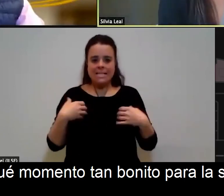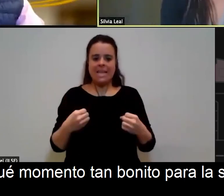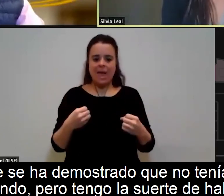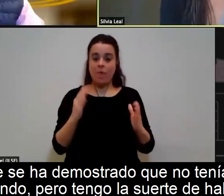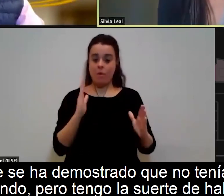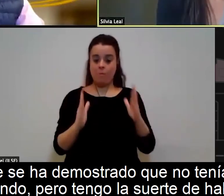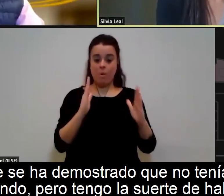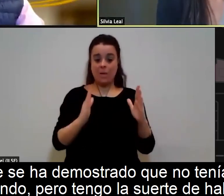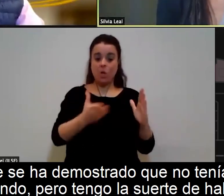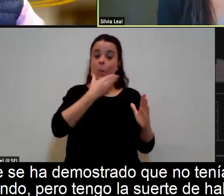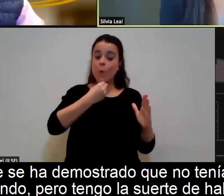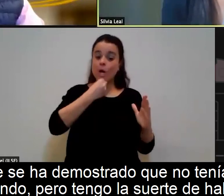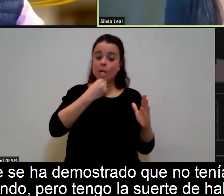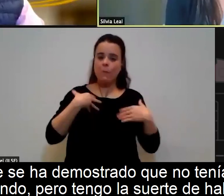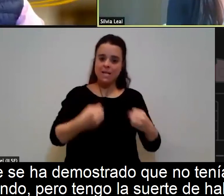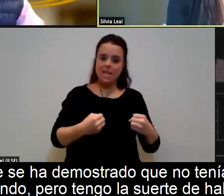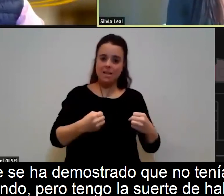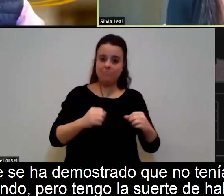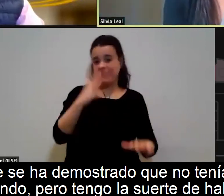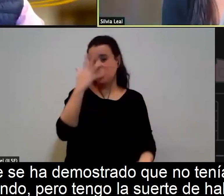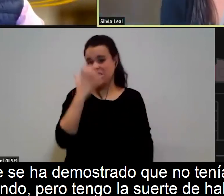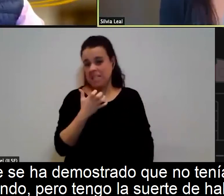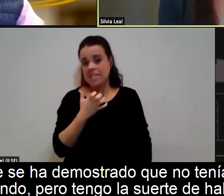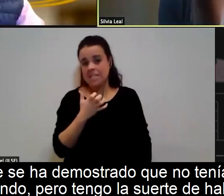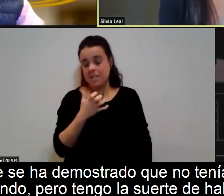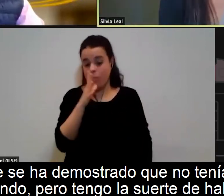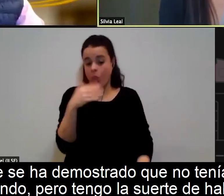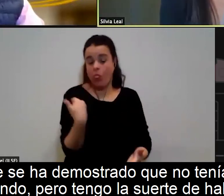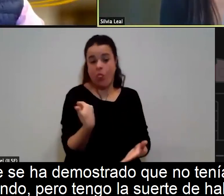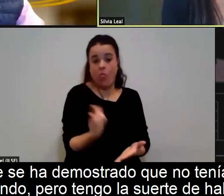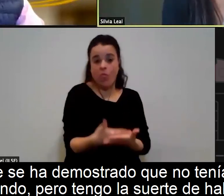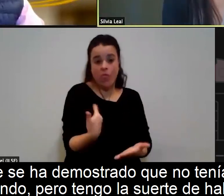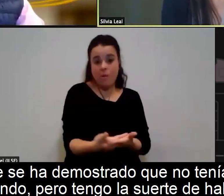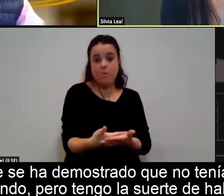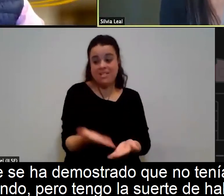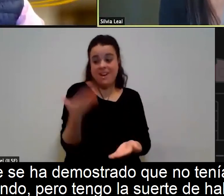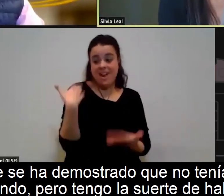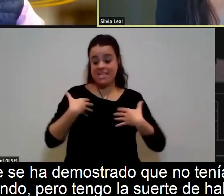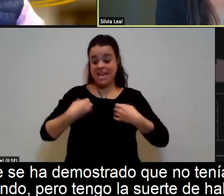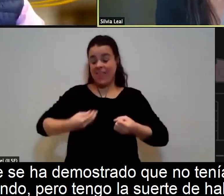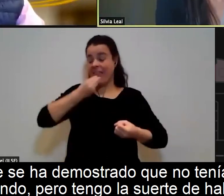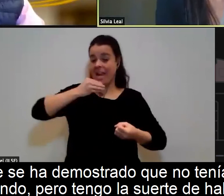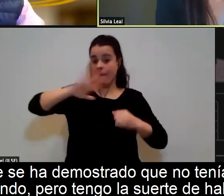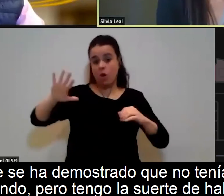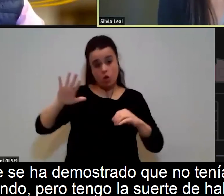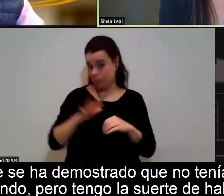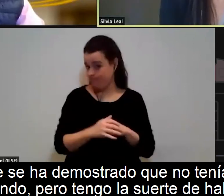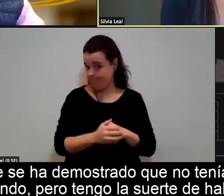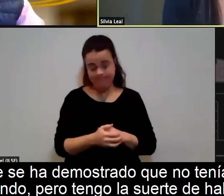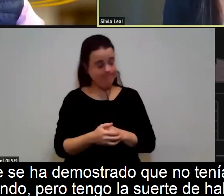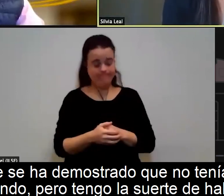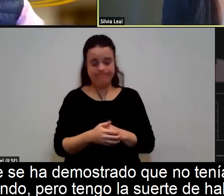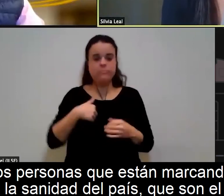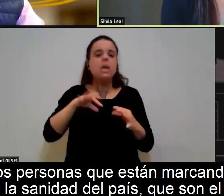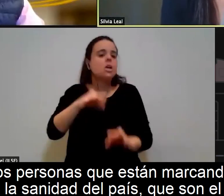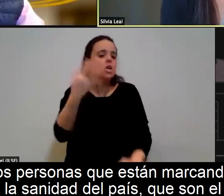la sanidad. Qué triste, porque se ha demostrado que desafortunadamente no teníamos la mejor sanidad del mundo, pero tengo la suerte, por